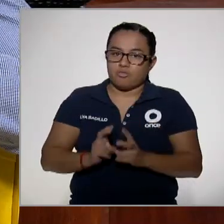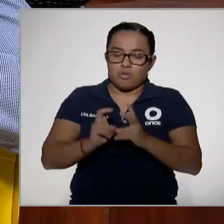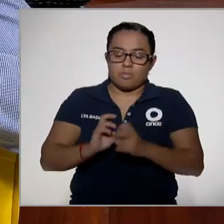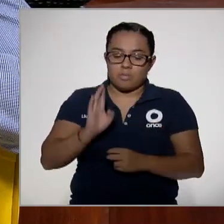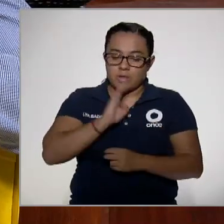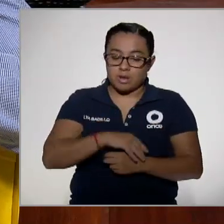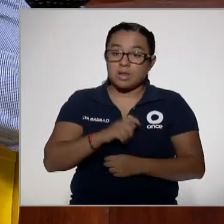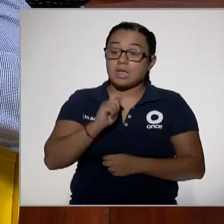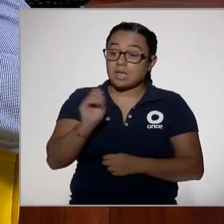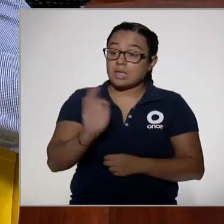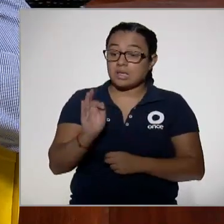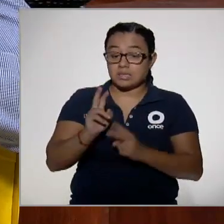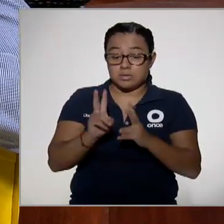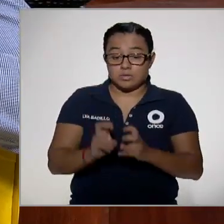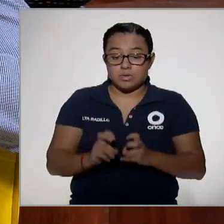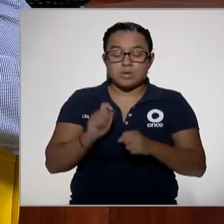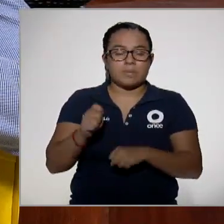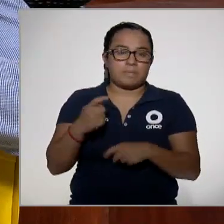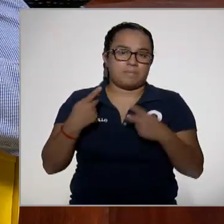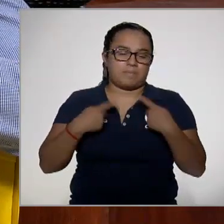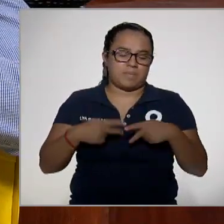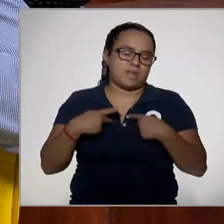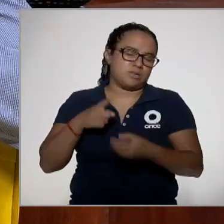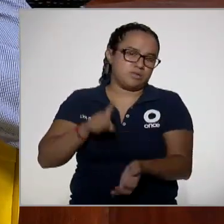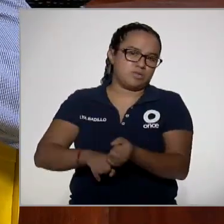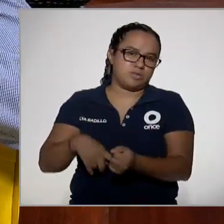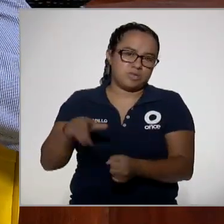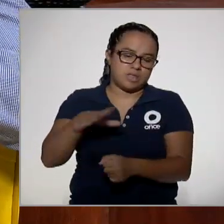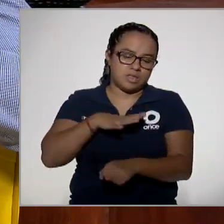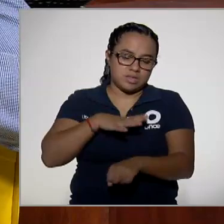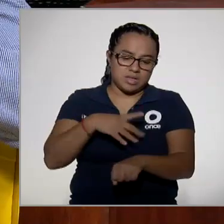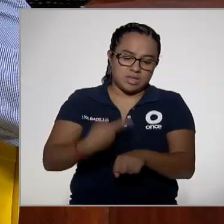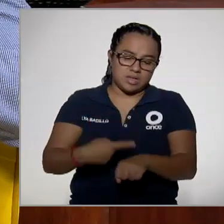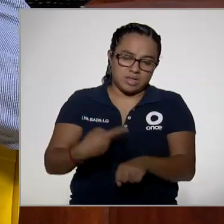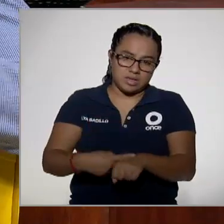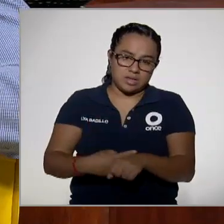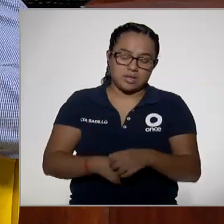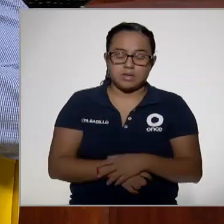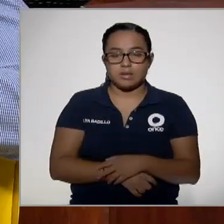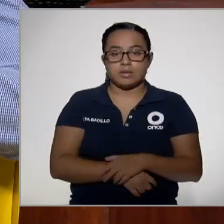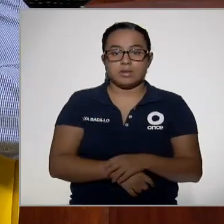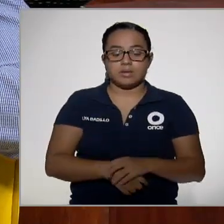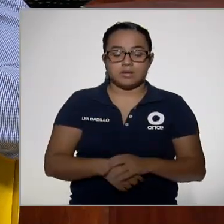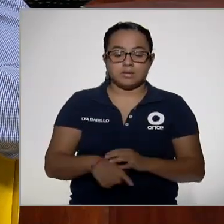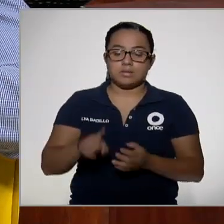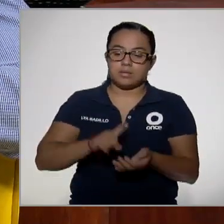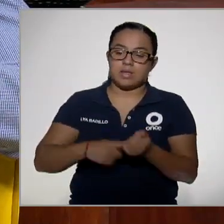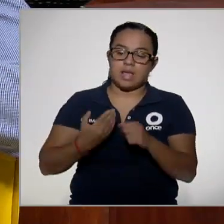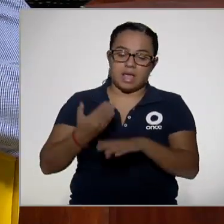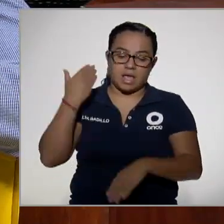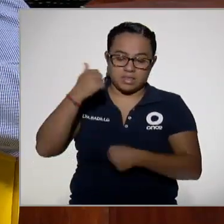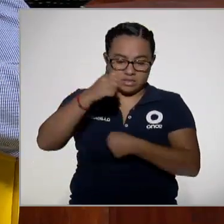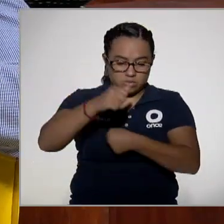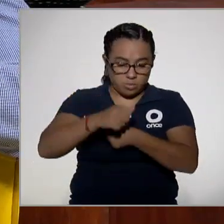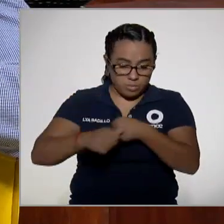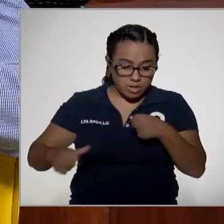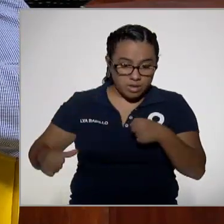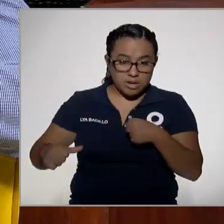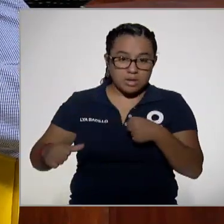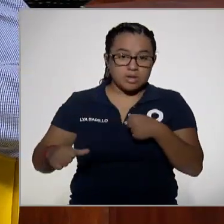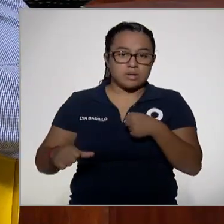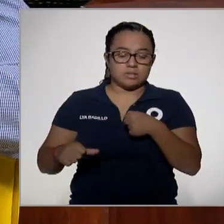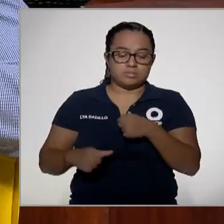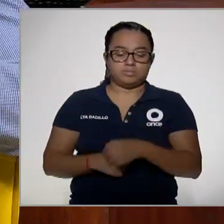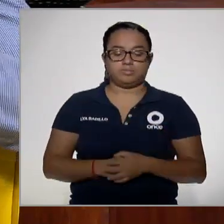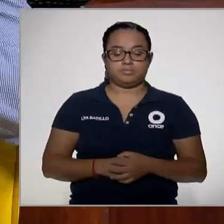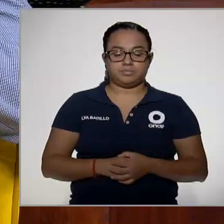está mala absorción puede estar dada en pacientes que sufrir que padecieron los o fueron sometidos a cirugías donde se les hizo una recepción